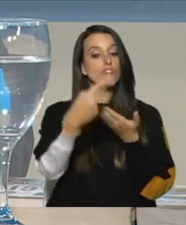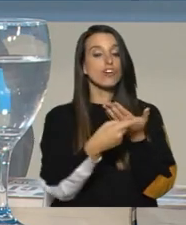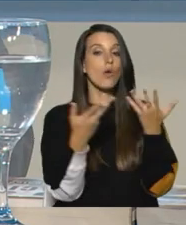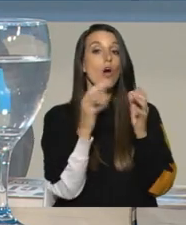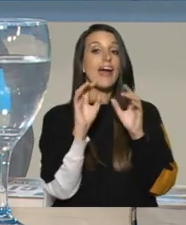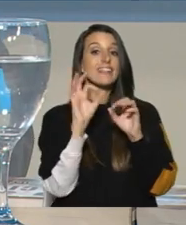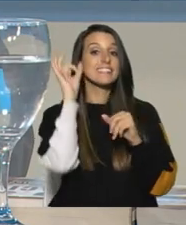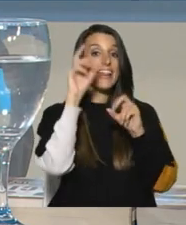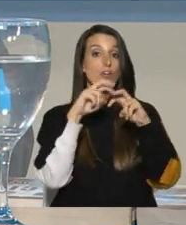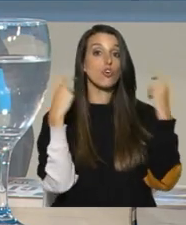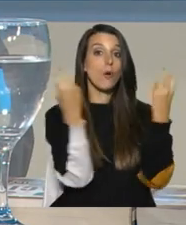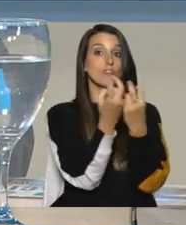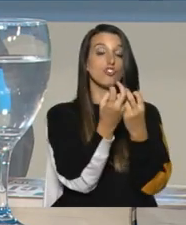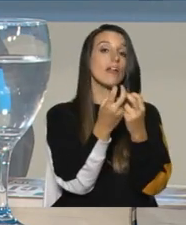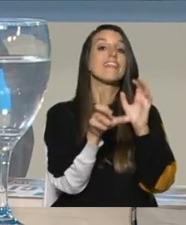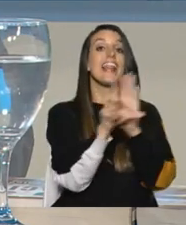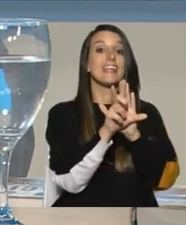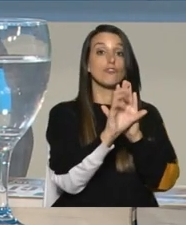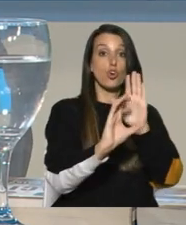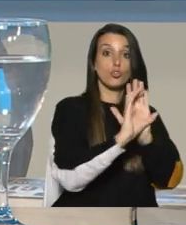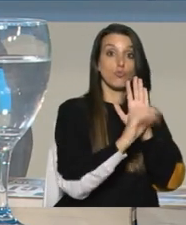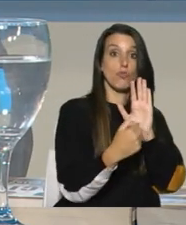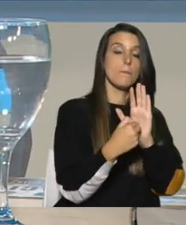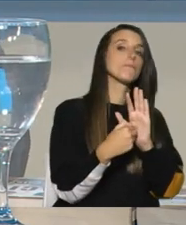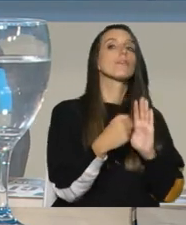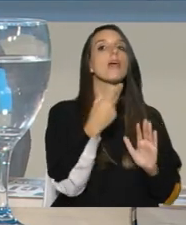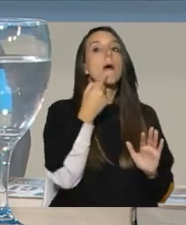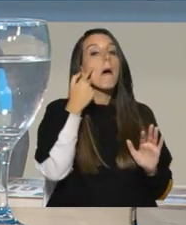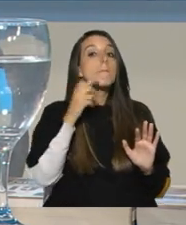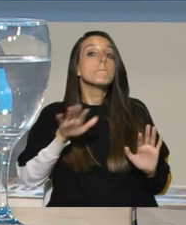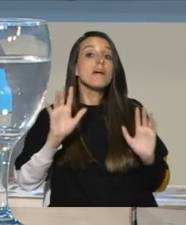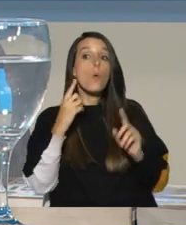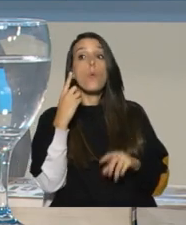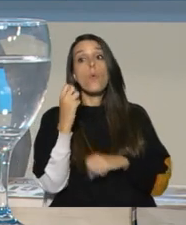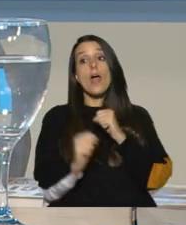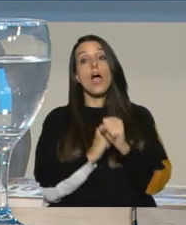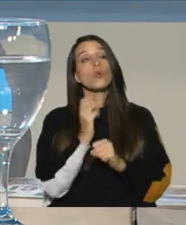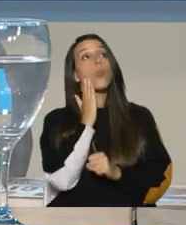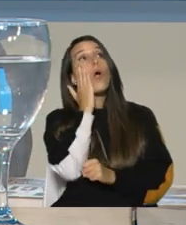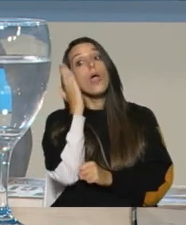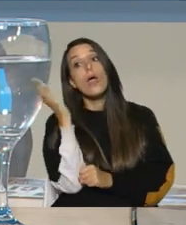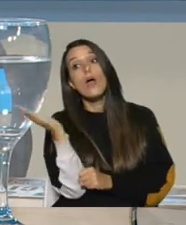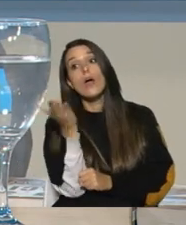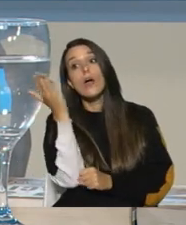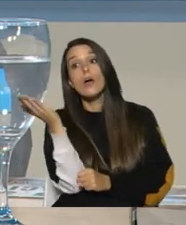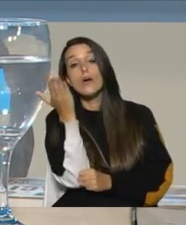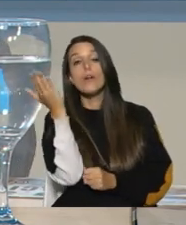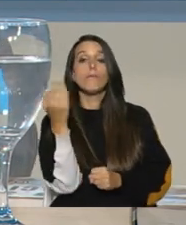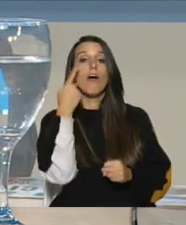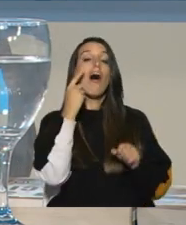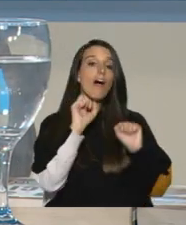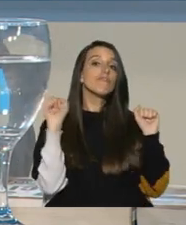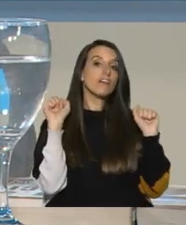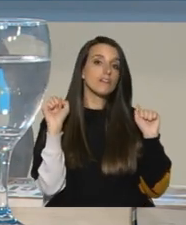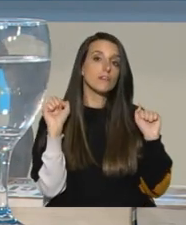en la Comisión de Legislación y Constitución, que esperemos, que hace un año y pico está durmiendo, esperemos que entre otras